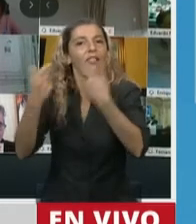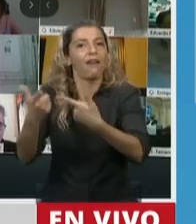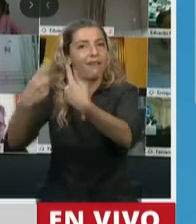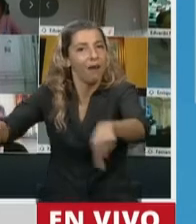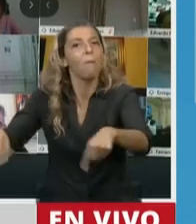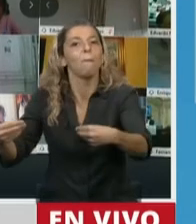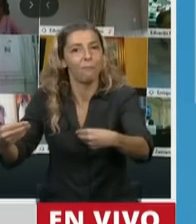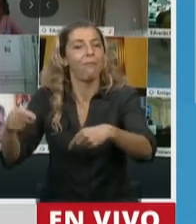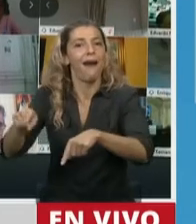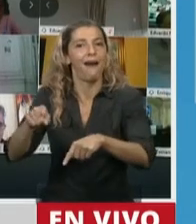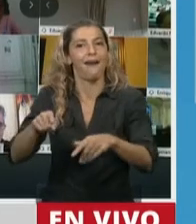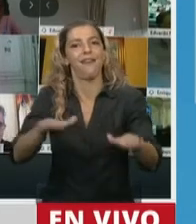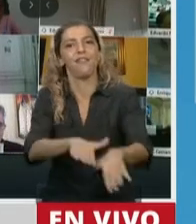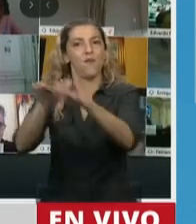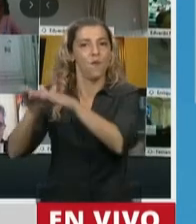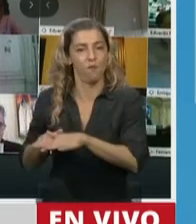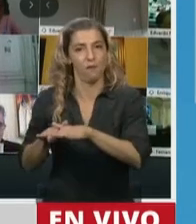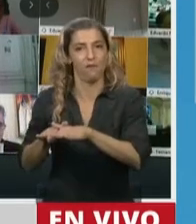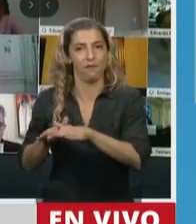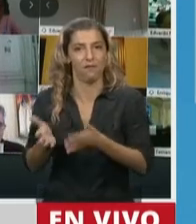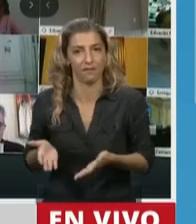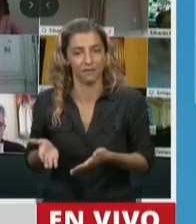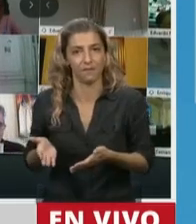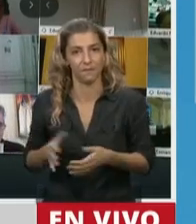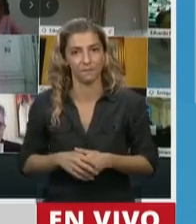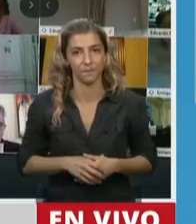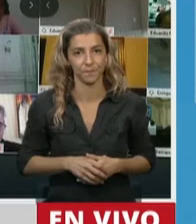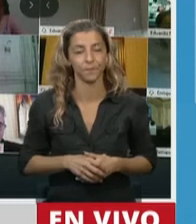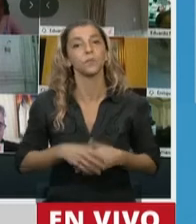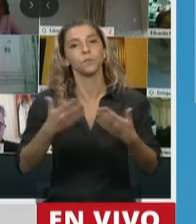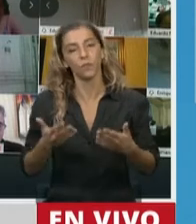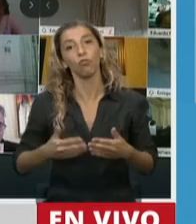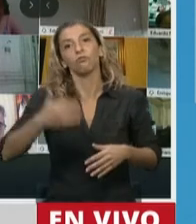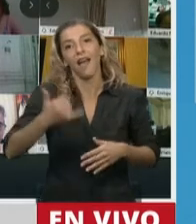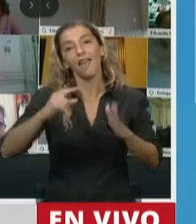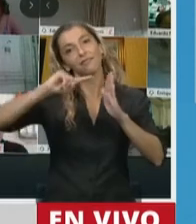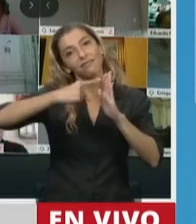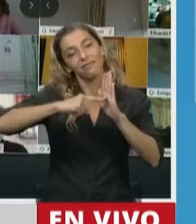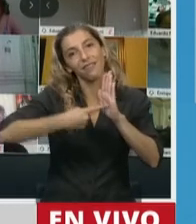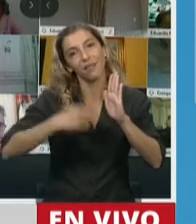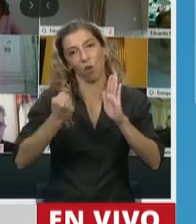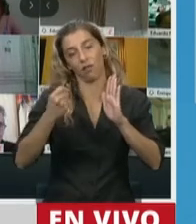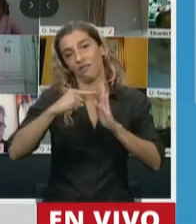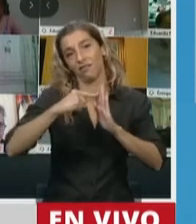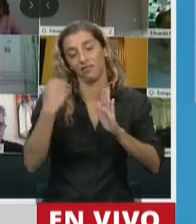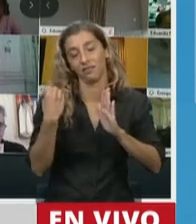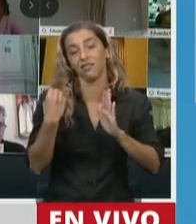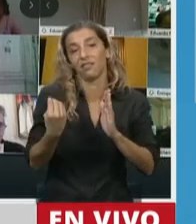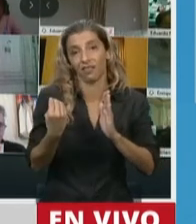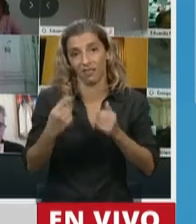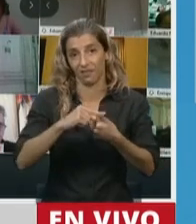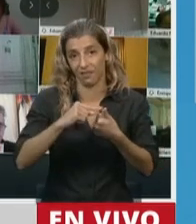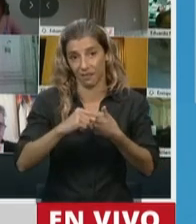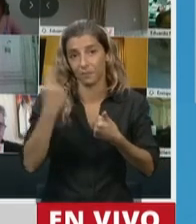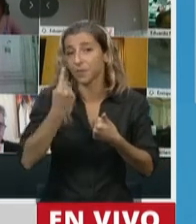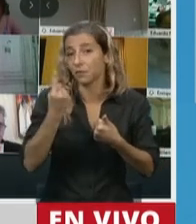discutiendo determina las siguientes condiciones. Una, el carácter excepcional, que